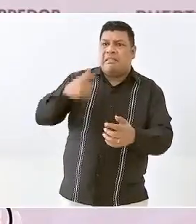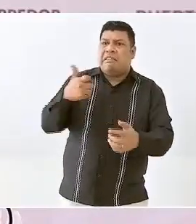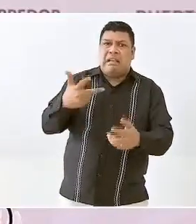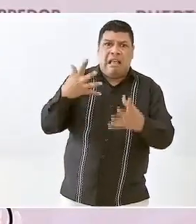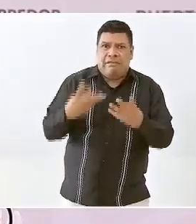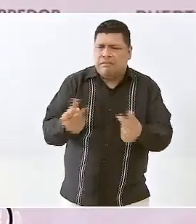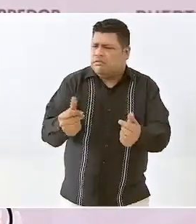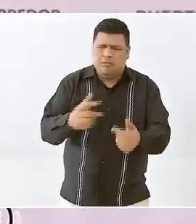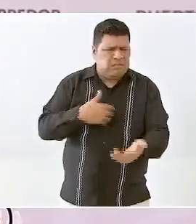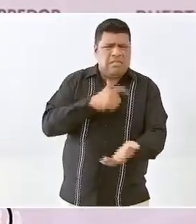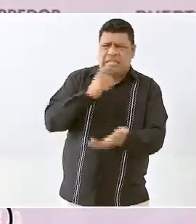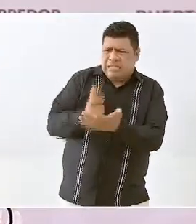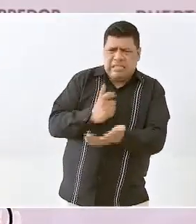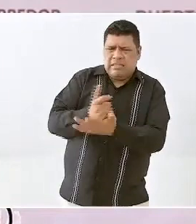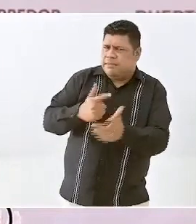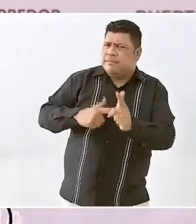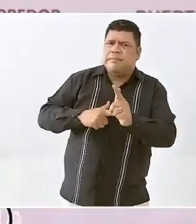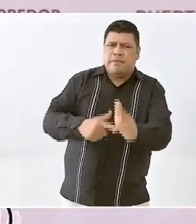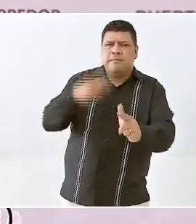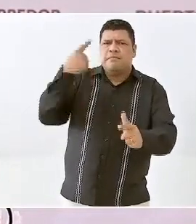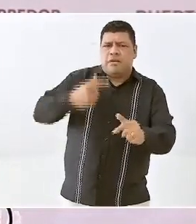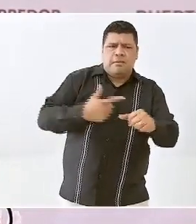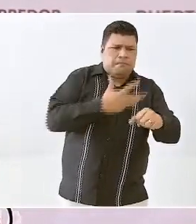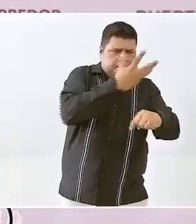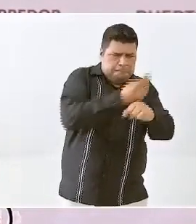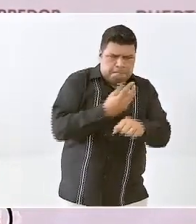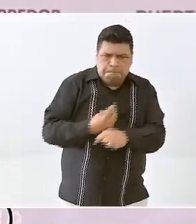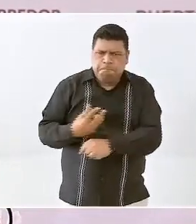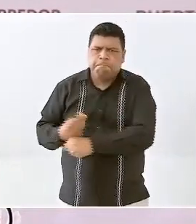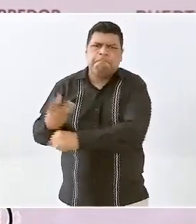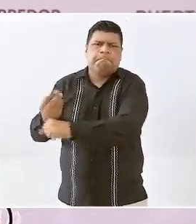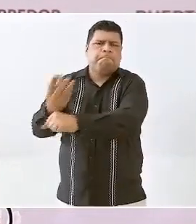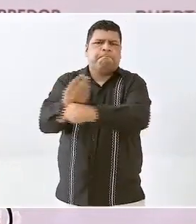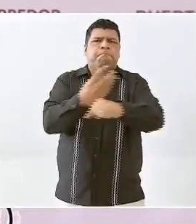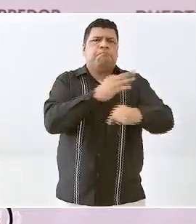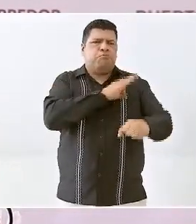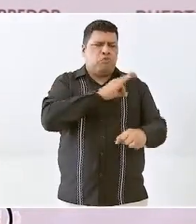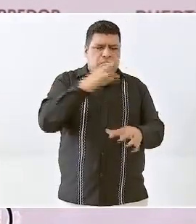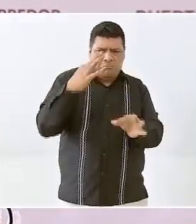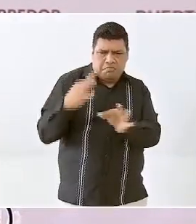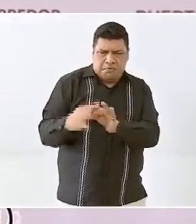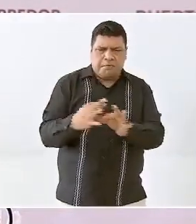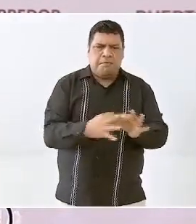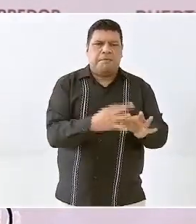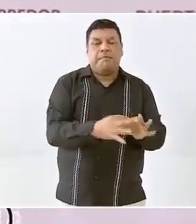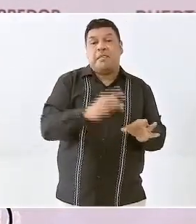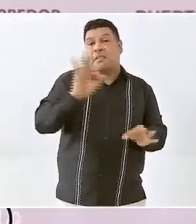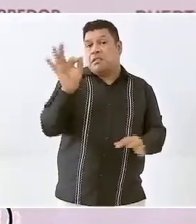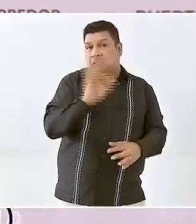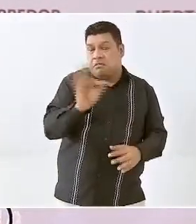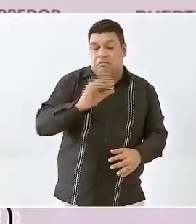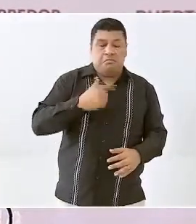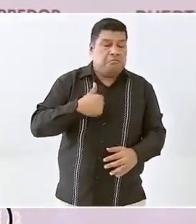presupuesto para estas obras. Sería relativamente fácil